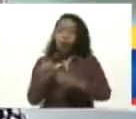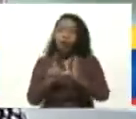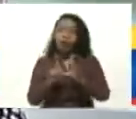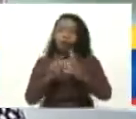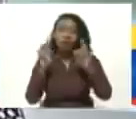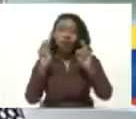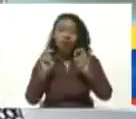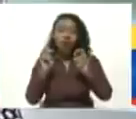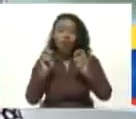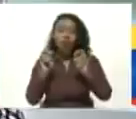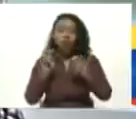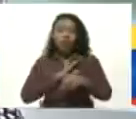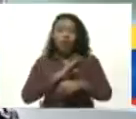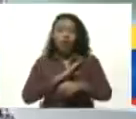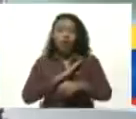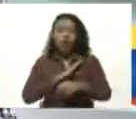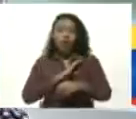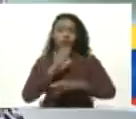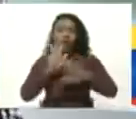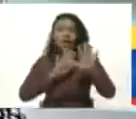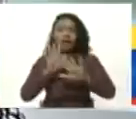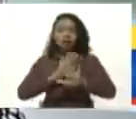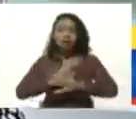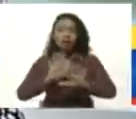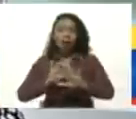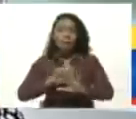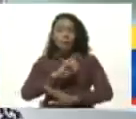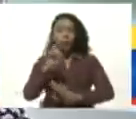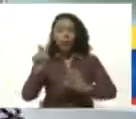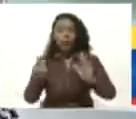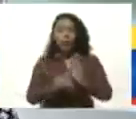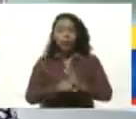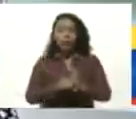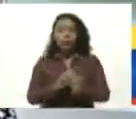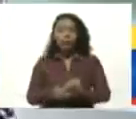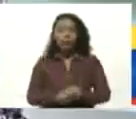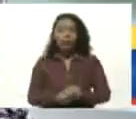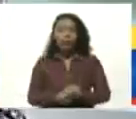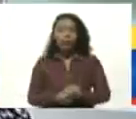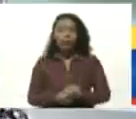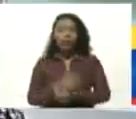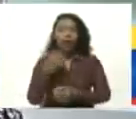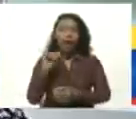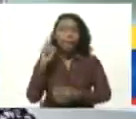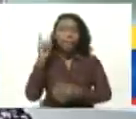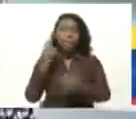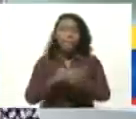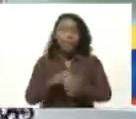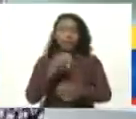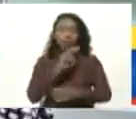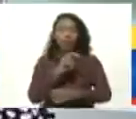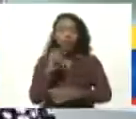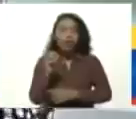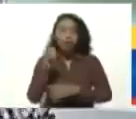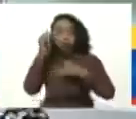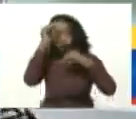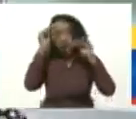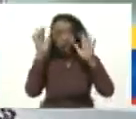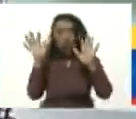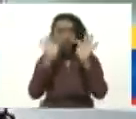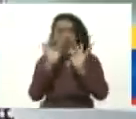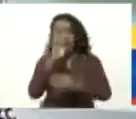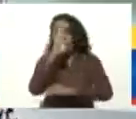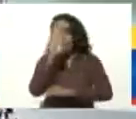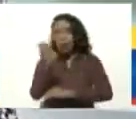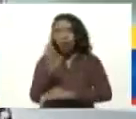nuevos, tenemos 15 ya completamente dotados. Tenemos más de 1.200 atendidos de manera